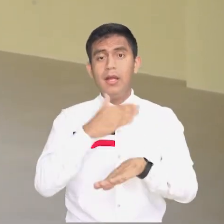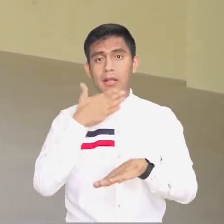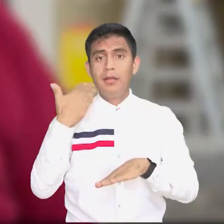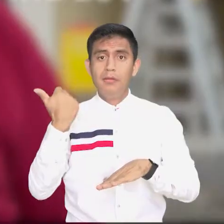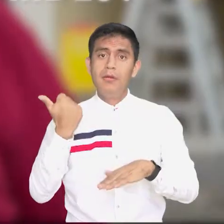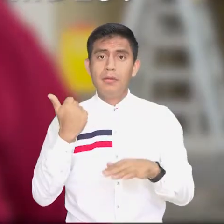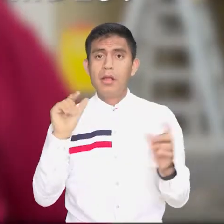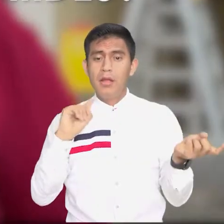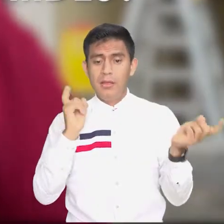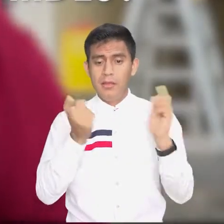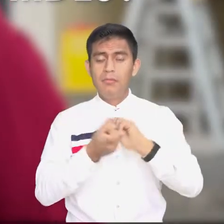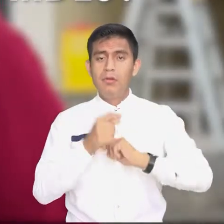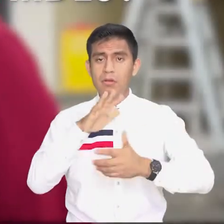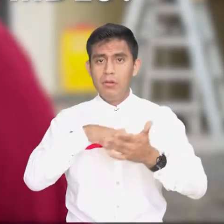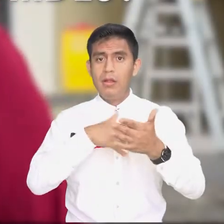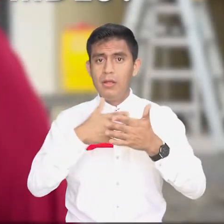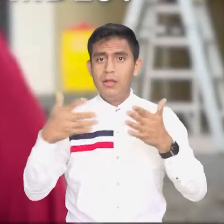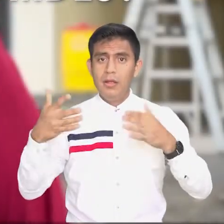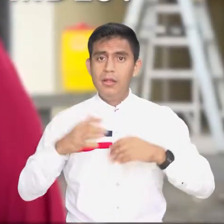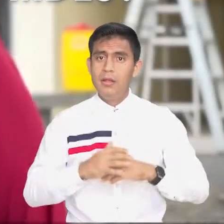tarde.